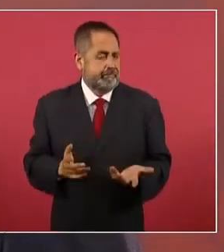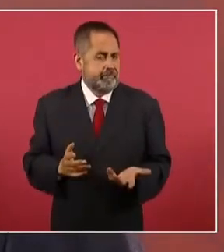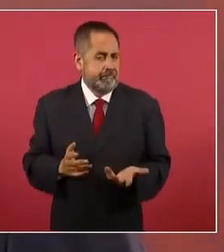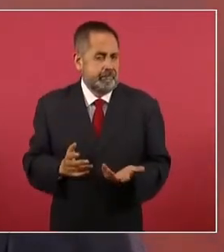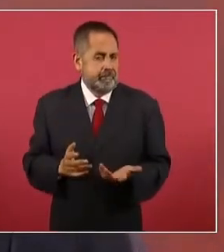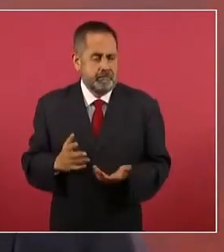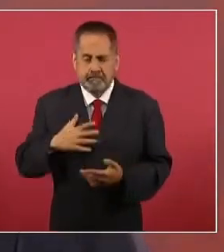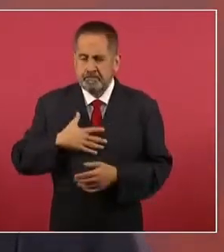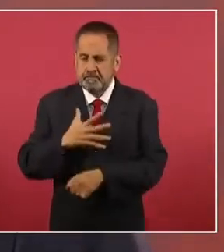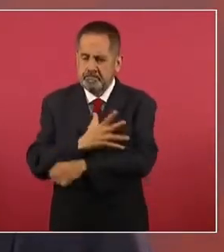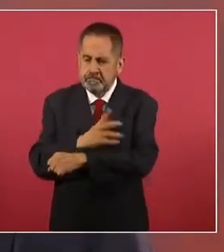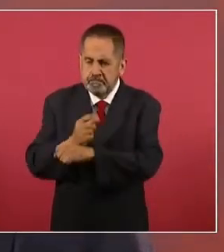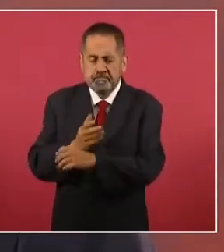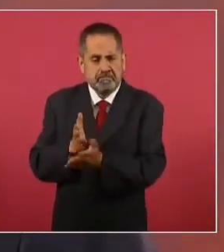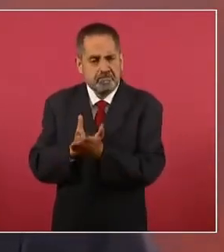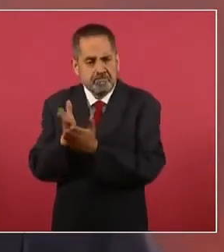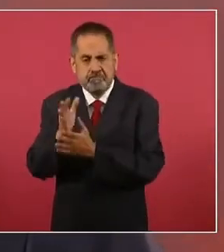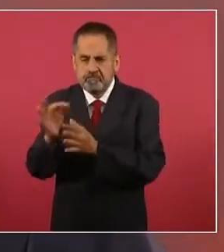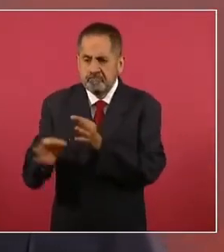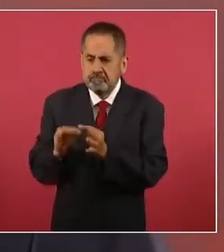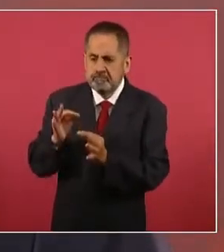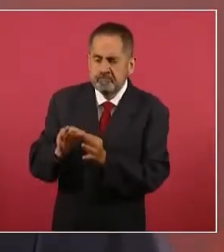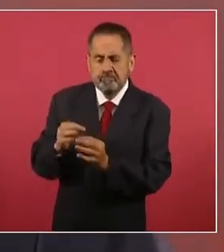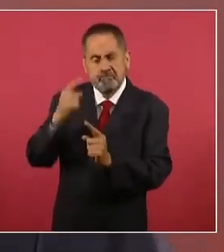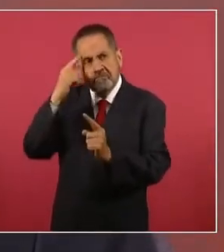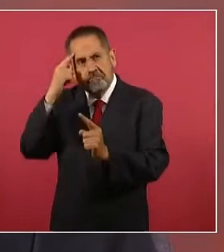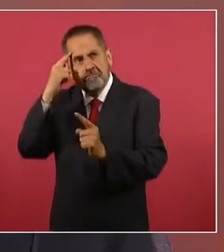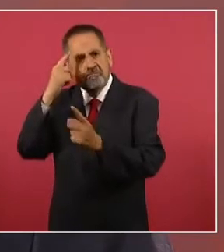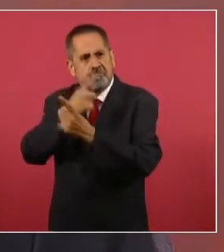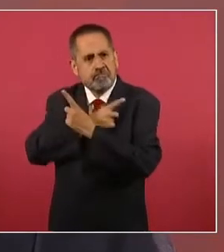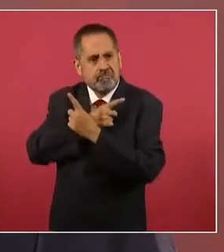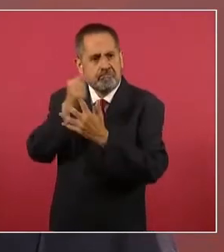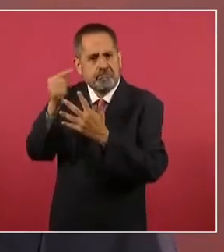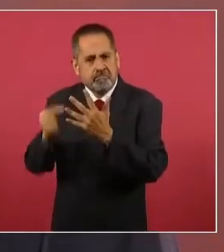actuar con rectitud, con principios, con ideales,